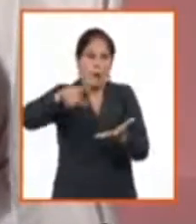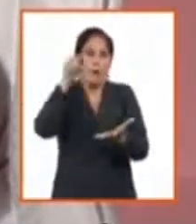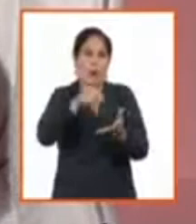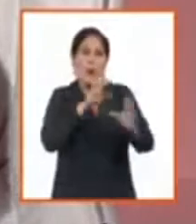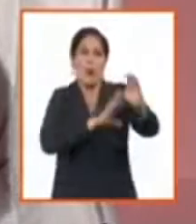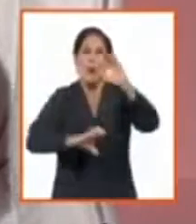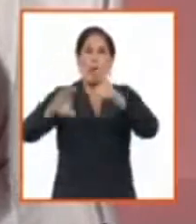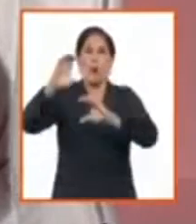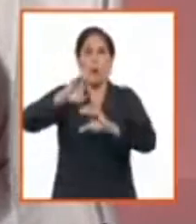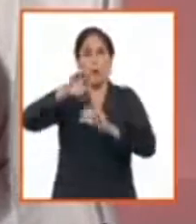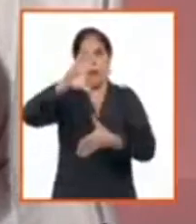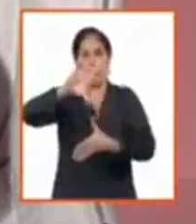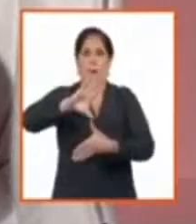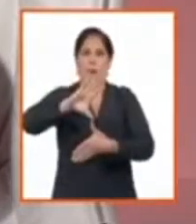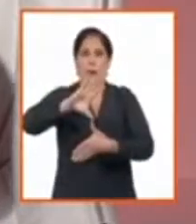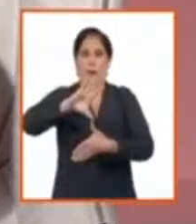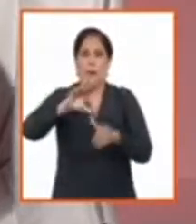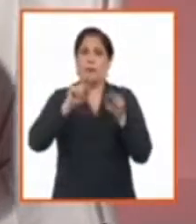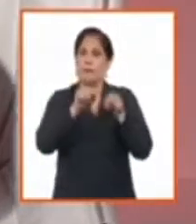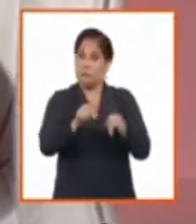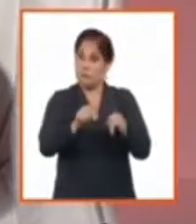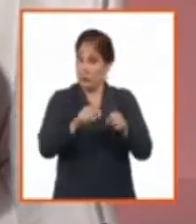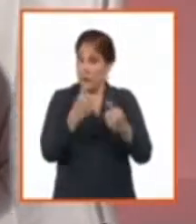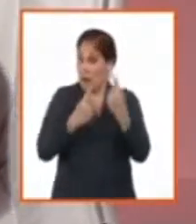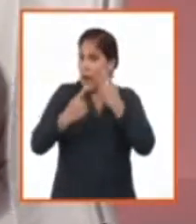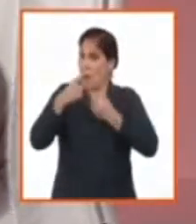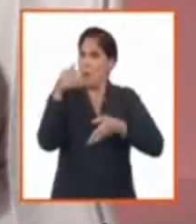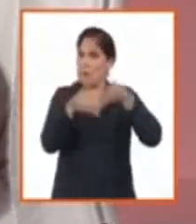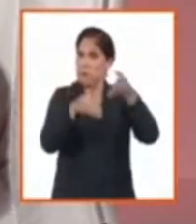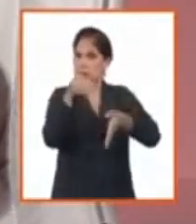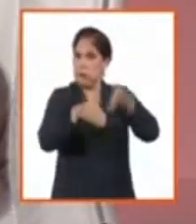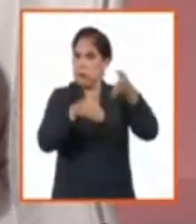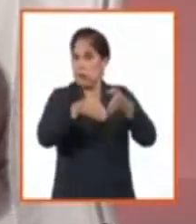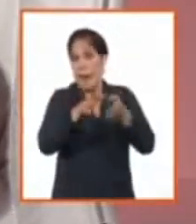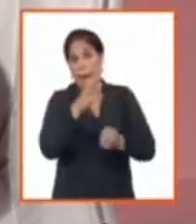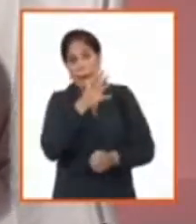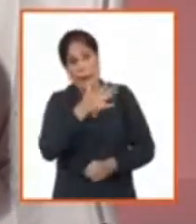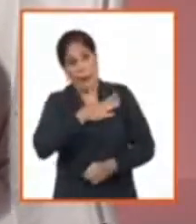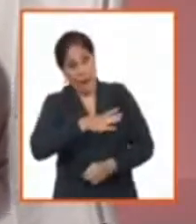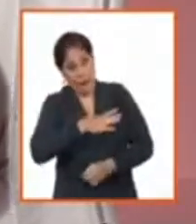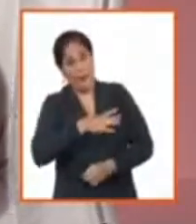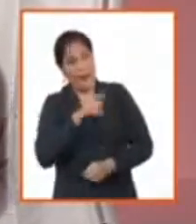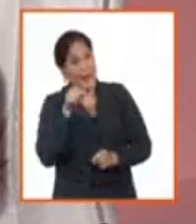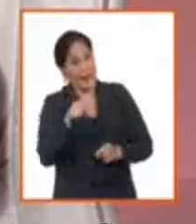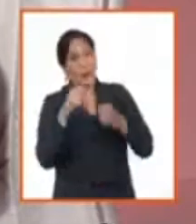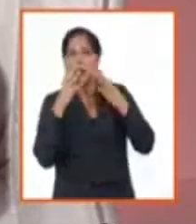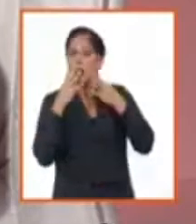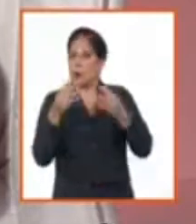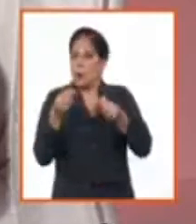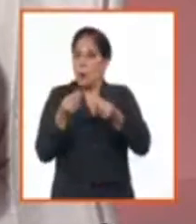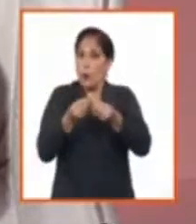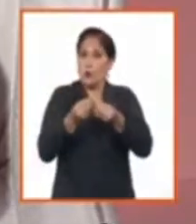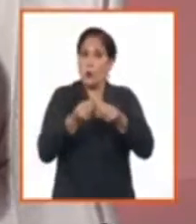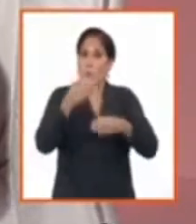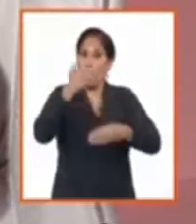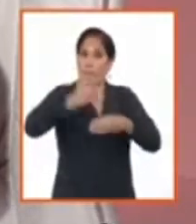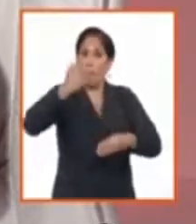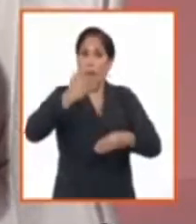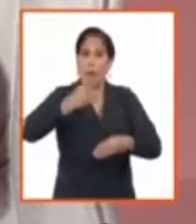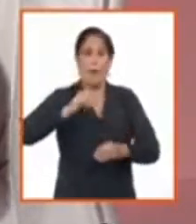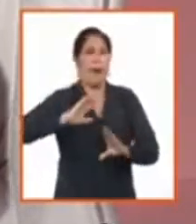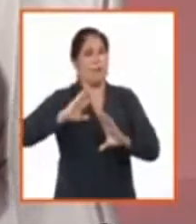de las américas e incluso por aquellos que asistieron y yo creo que es de las cosas junto con el bloqueo que fueron más